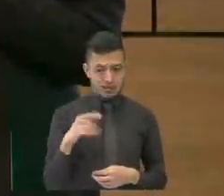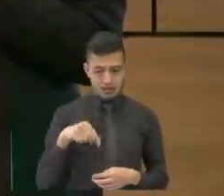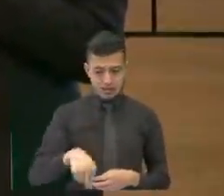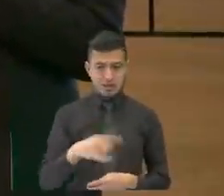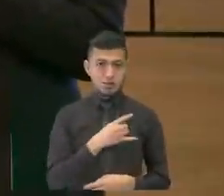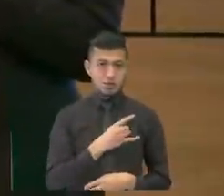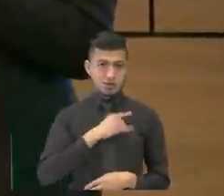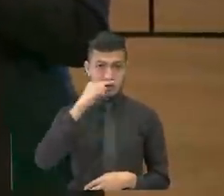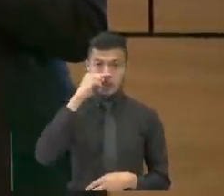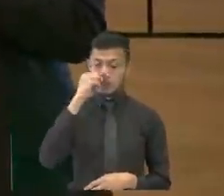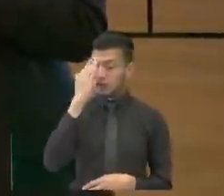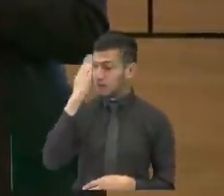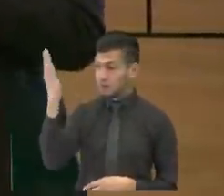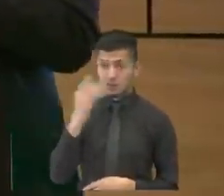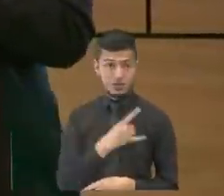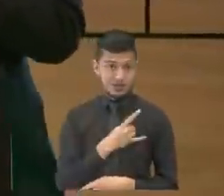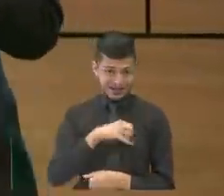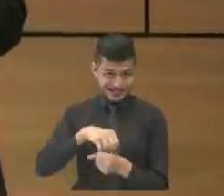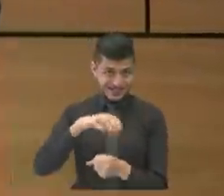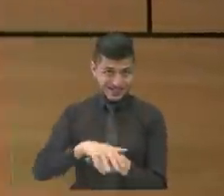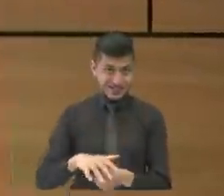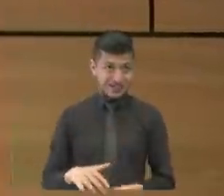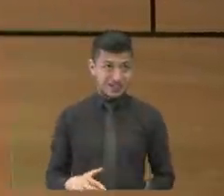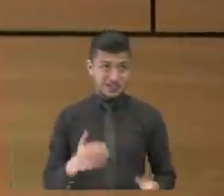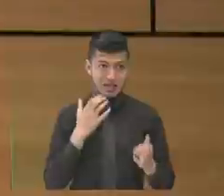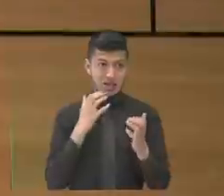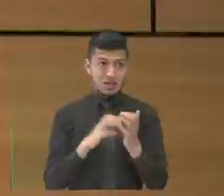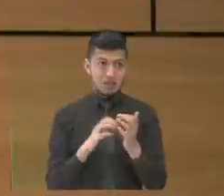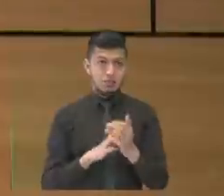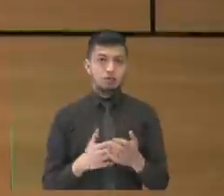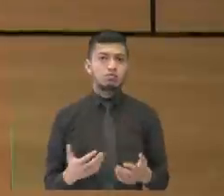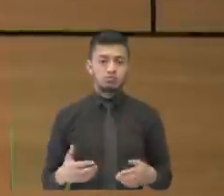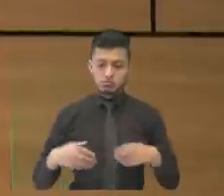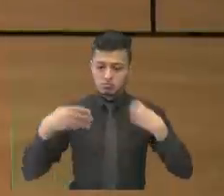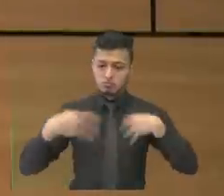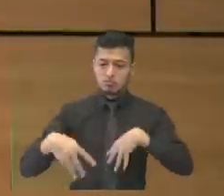Universidad Distrital. La probabilidad de que en algún momento sobre la séptima haya marchas,